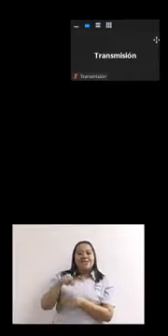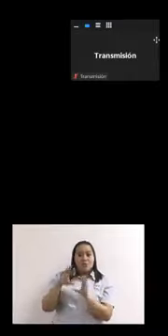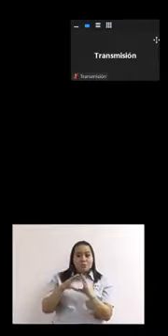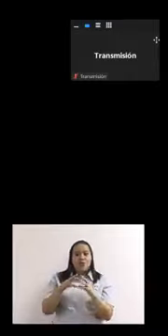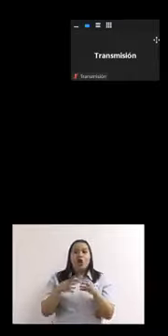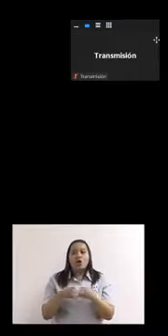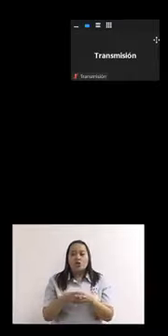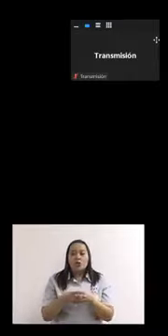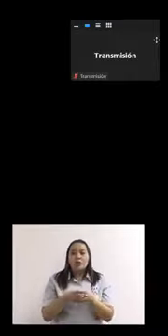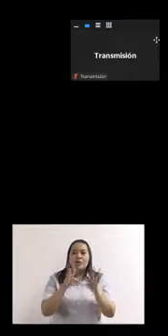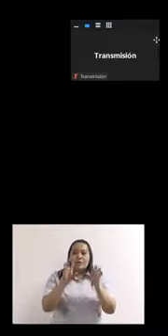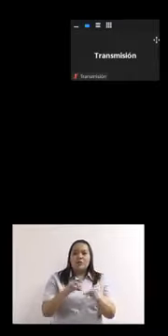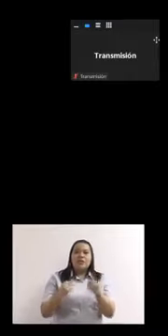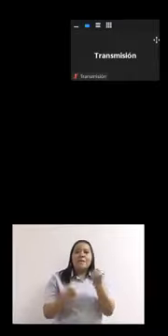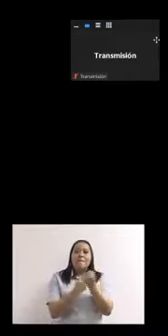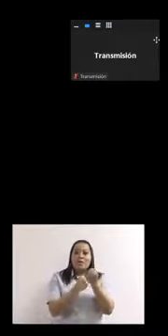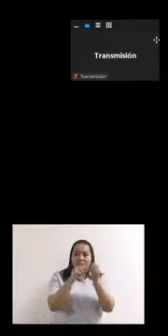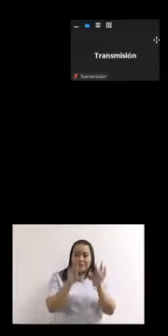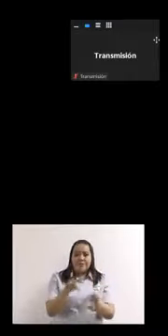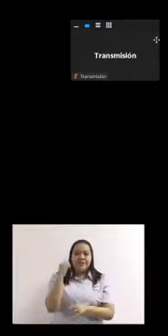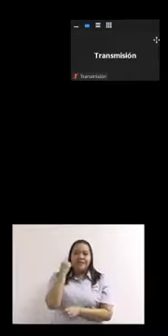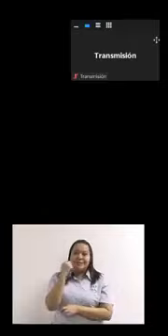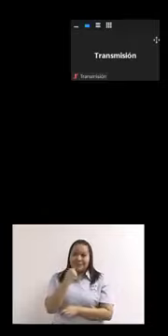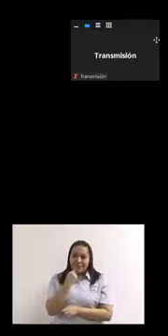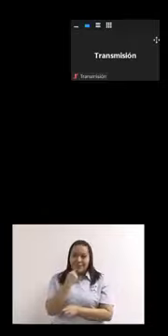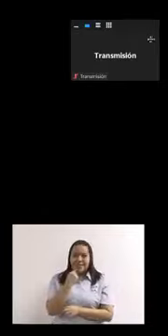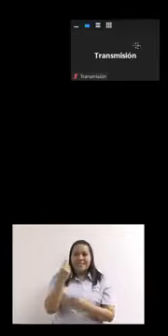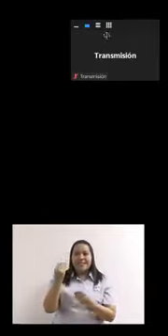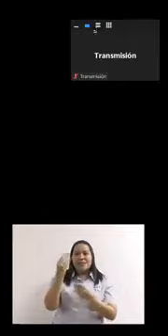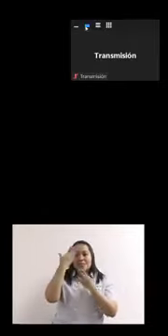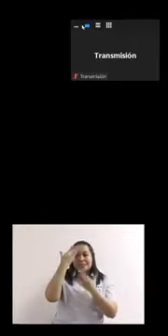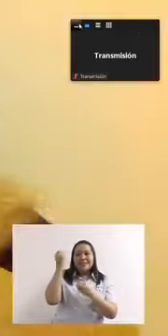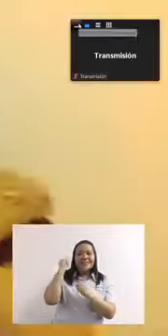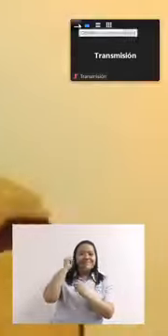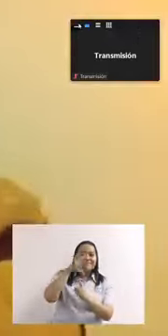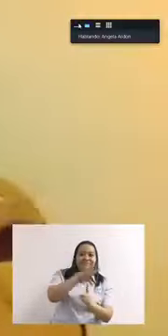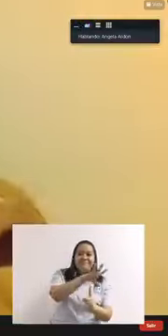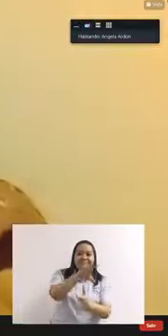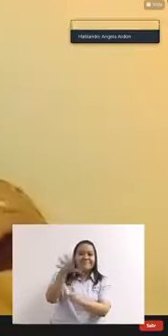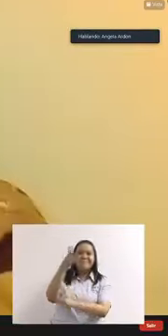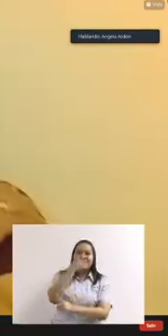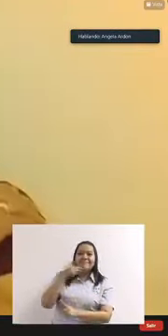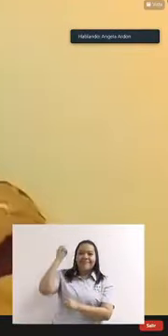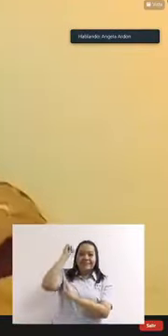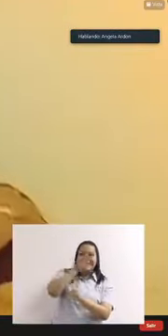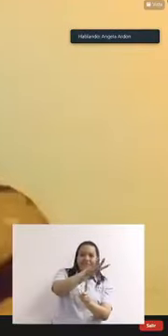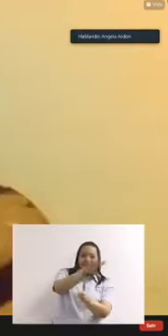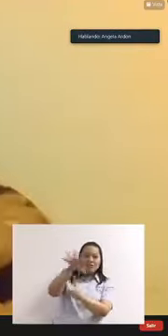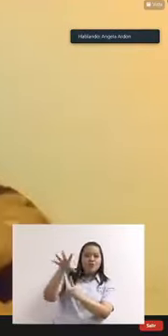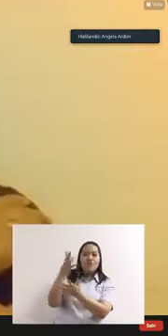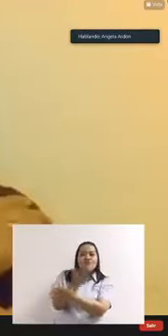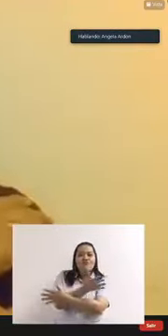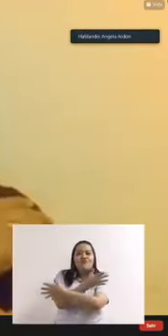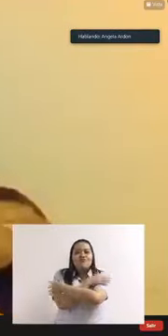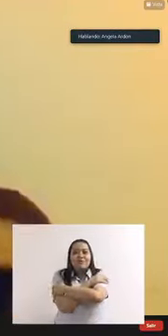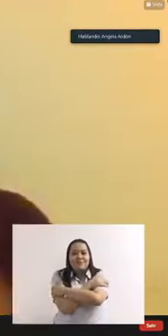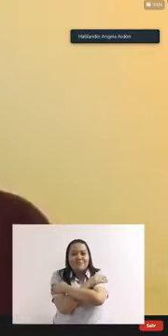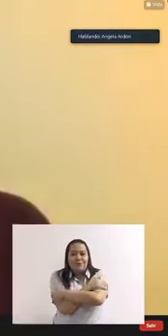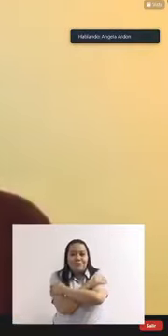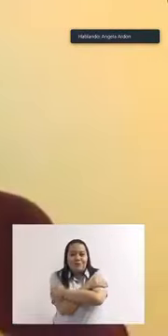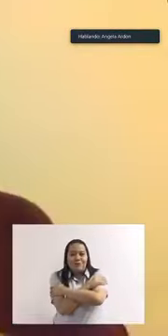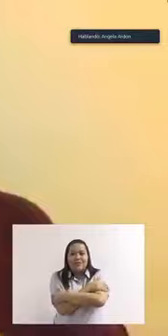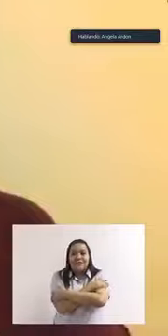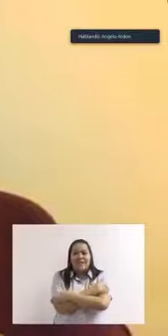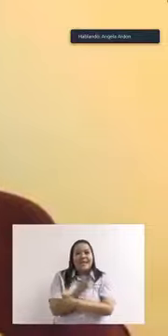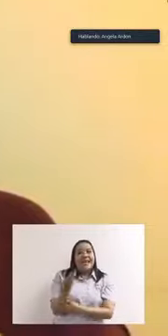Sorda Gaper, en nombre personal y sobre todo mis bendiciones y un fuerte abrazo a la distancia. Y después te tengo